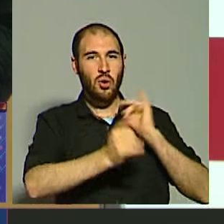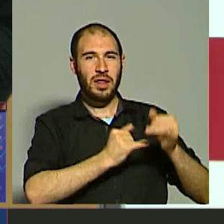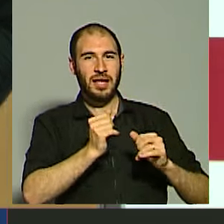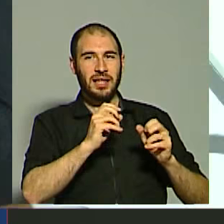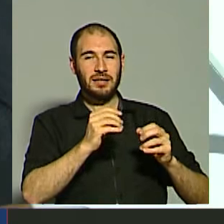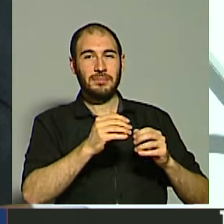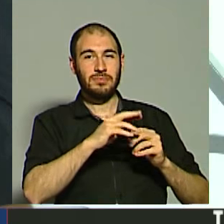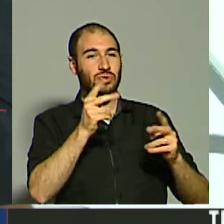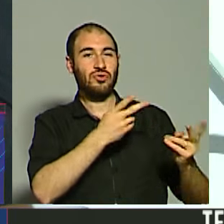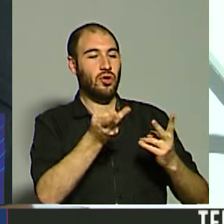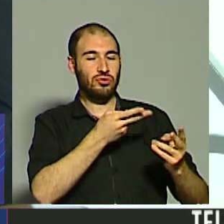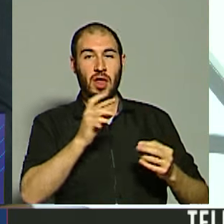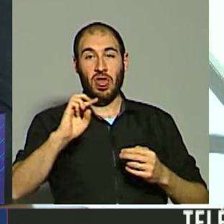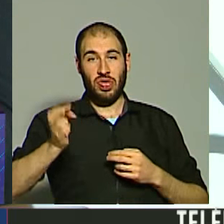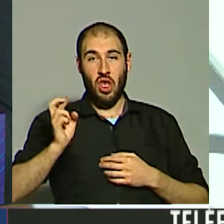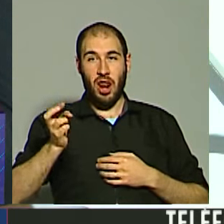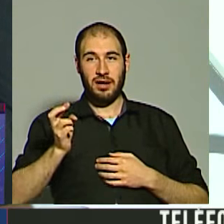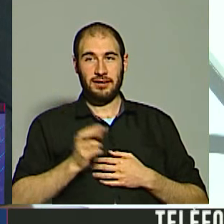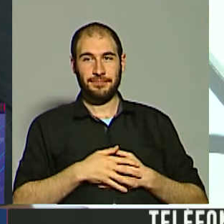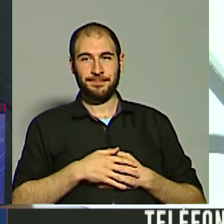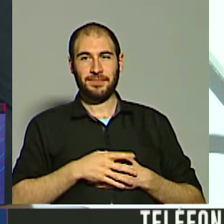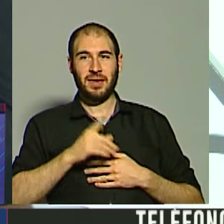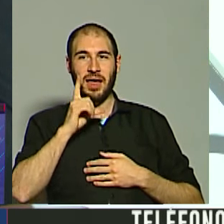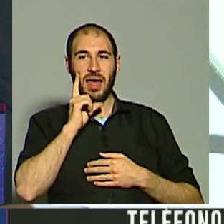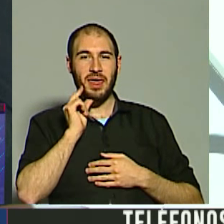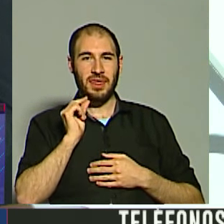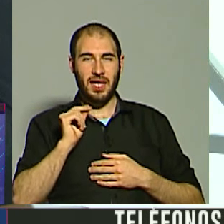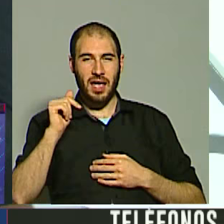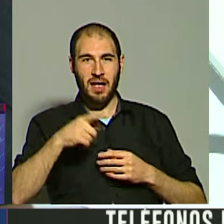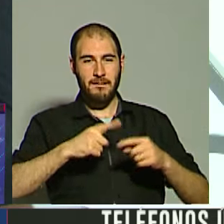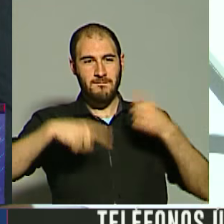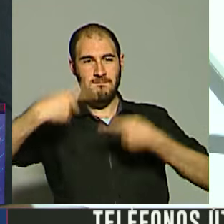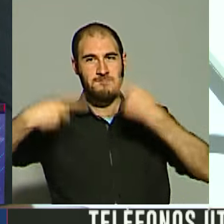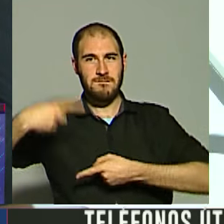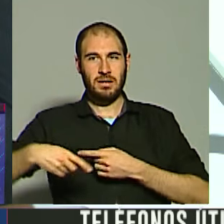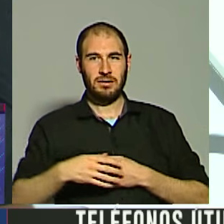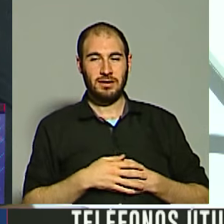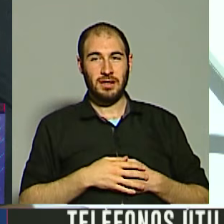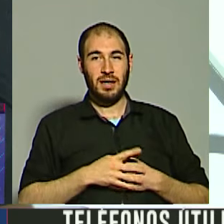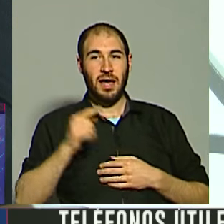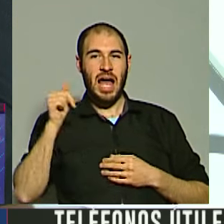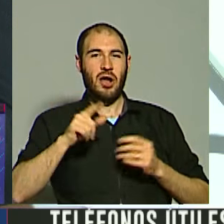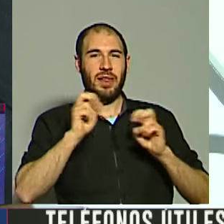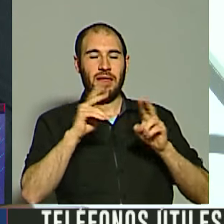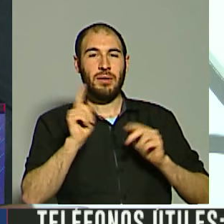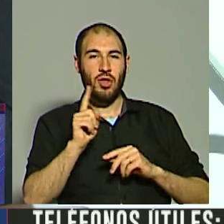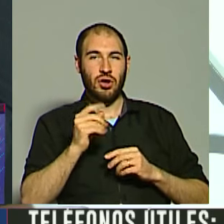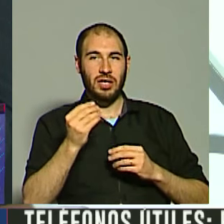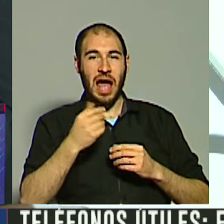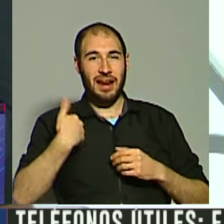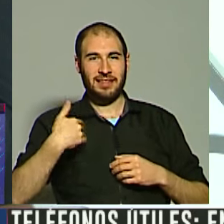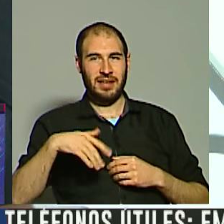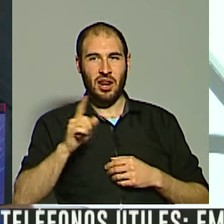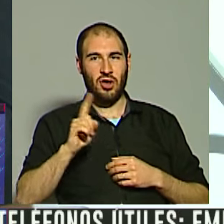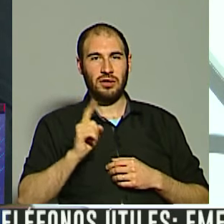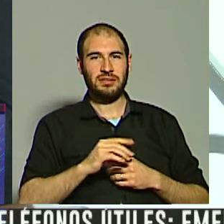esto, José? Bueno, el dólar ha tenido una jornada bastante volátil. En este caso no tiene que ver con lo que está ocurriendo en la Argentina,